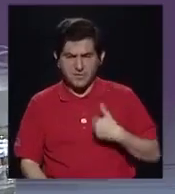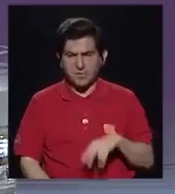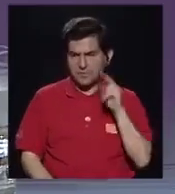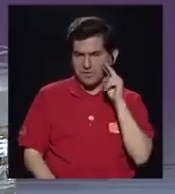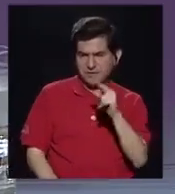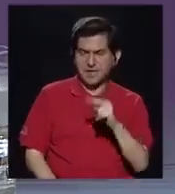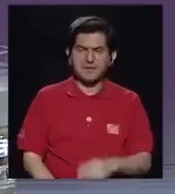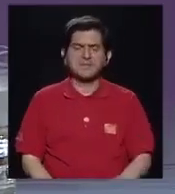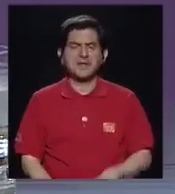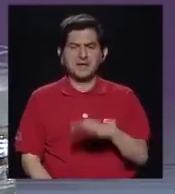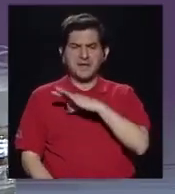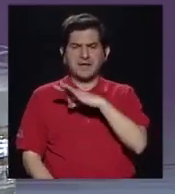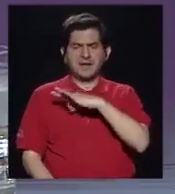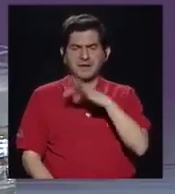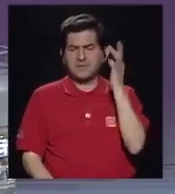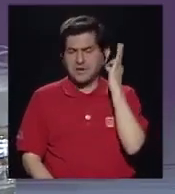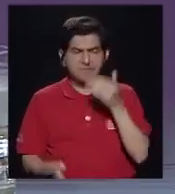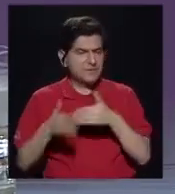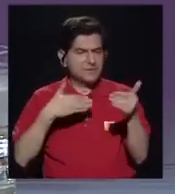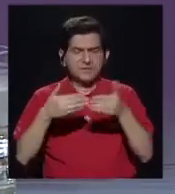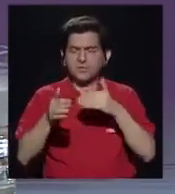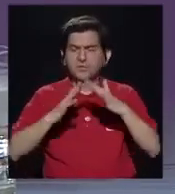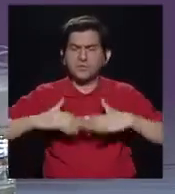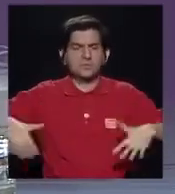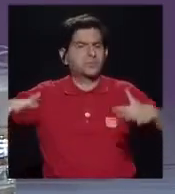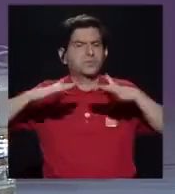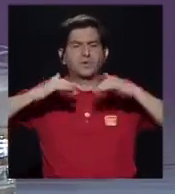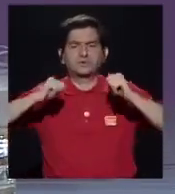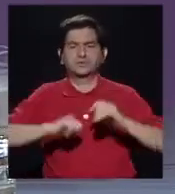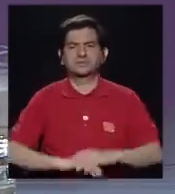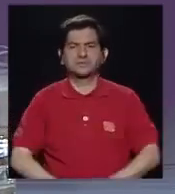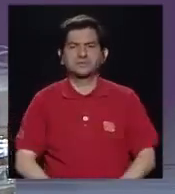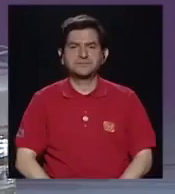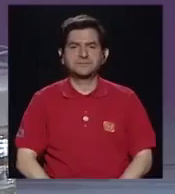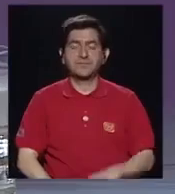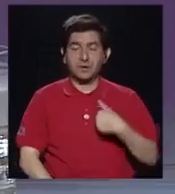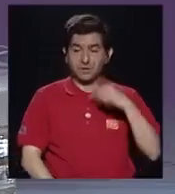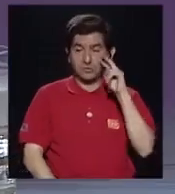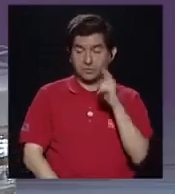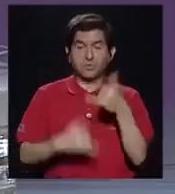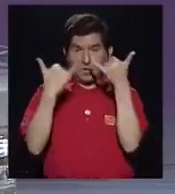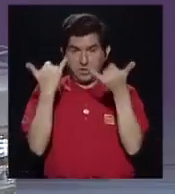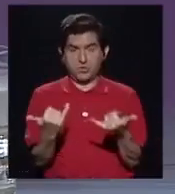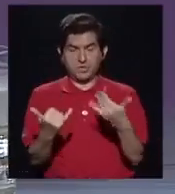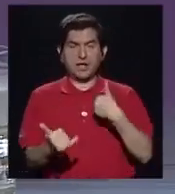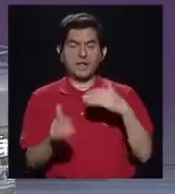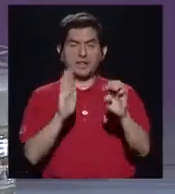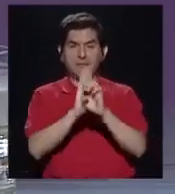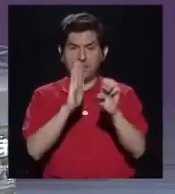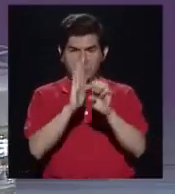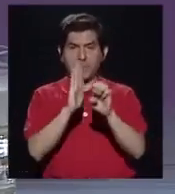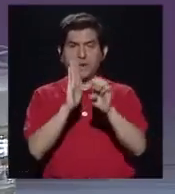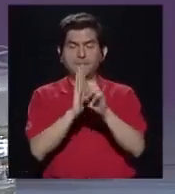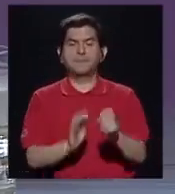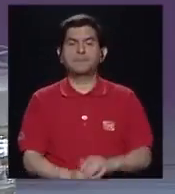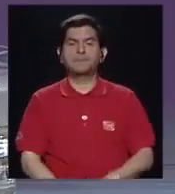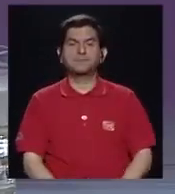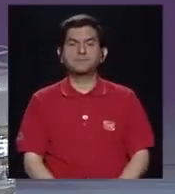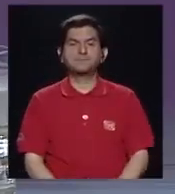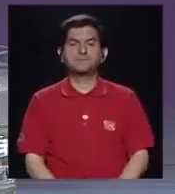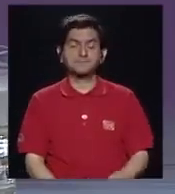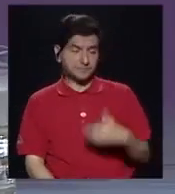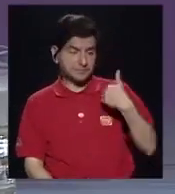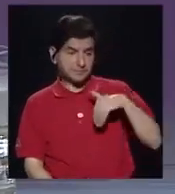al bienestar femenino en cualquier circunstancia entonces ahí yo lo he visto tengo ejemplos de eso de cómo